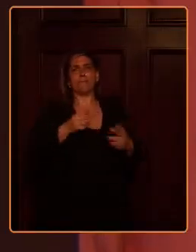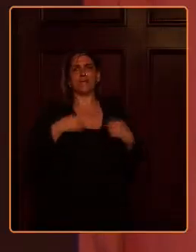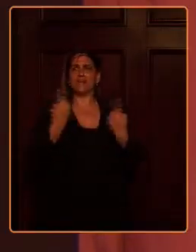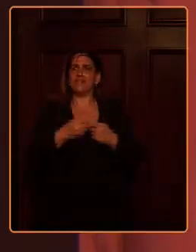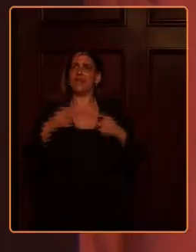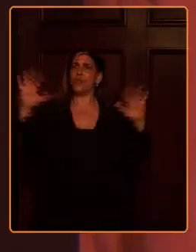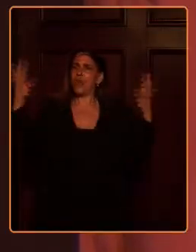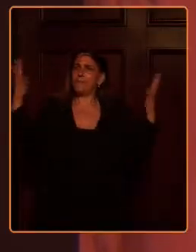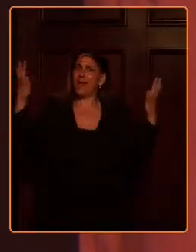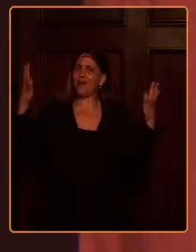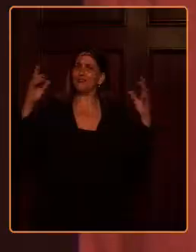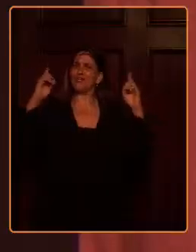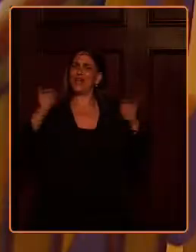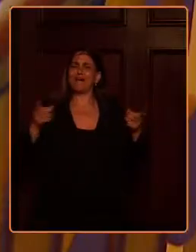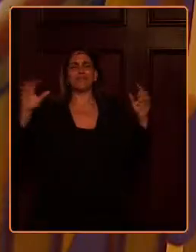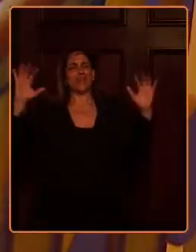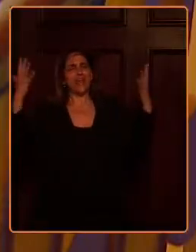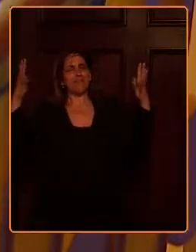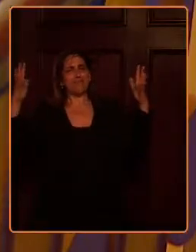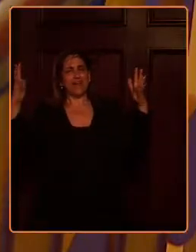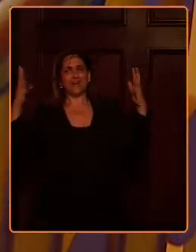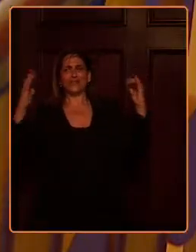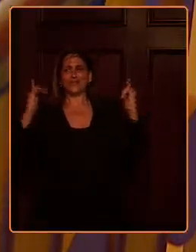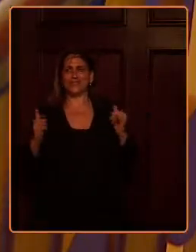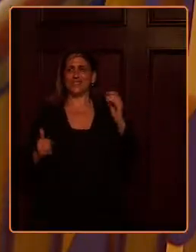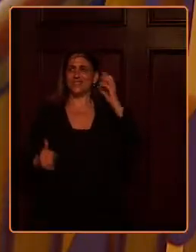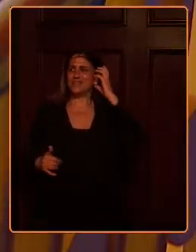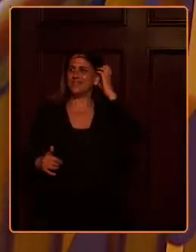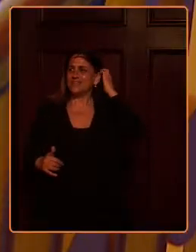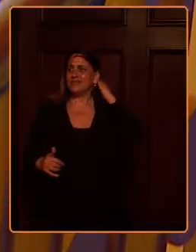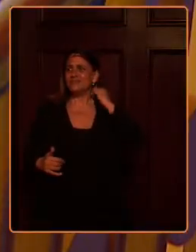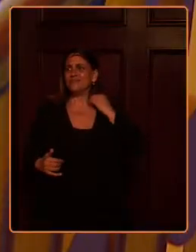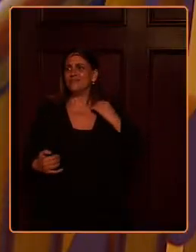un aplauso? Ahí está.